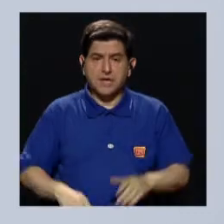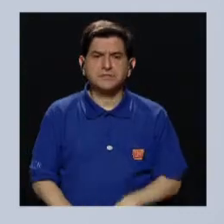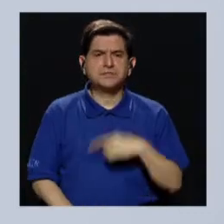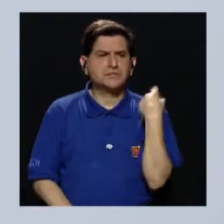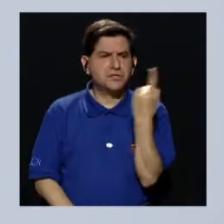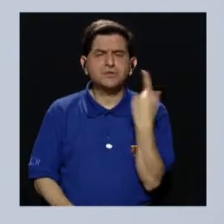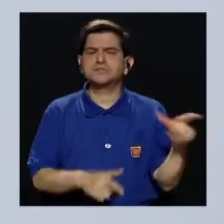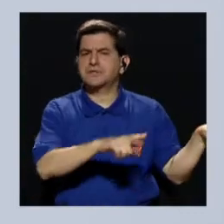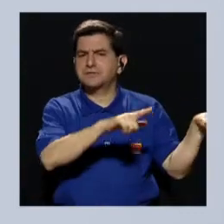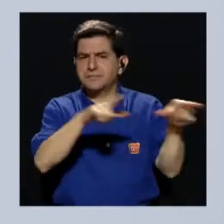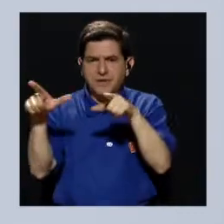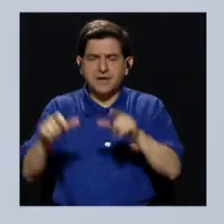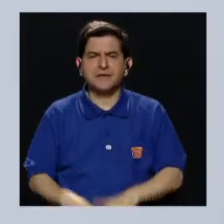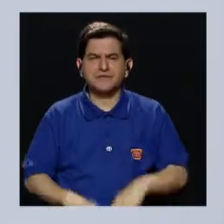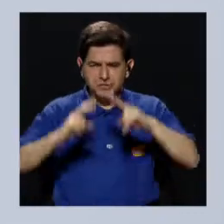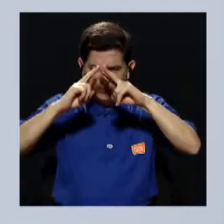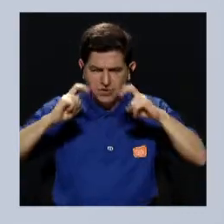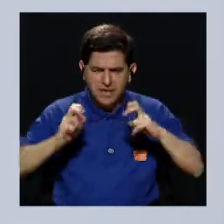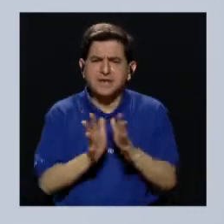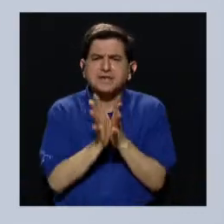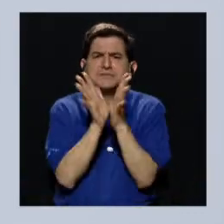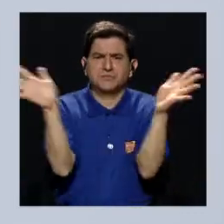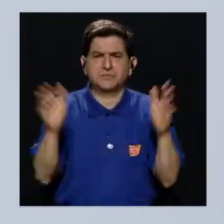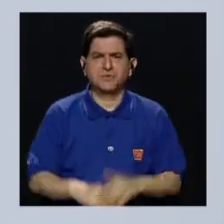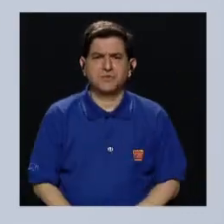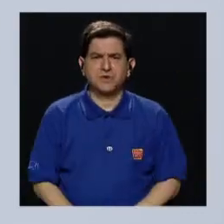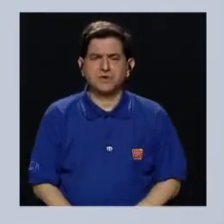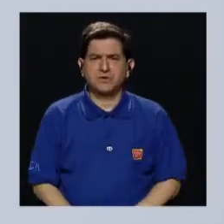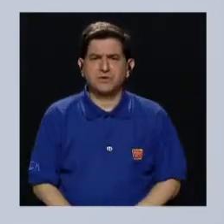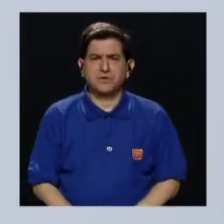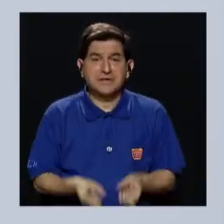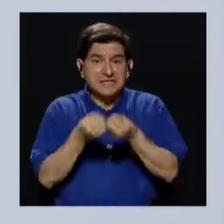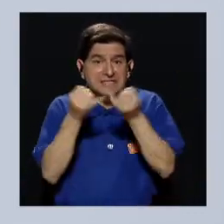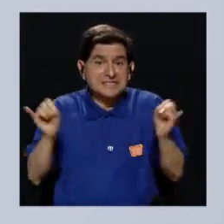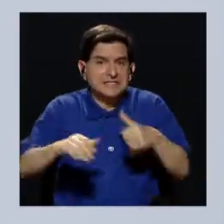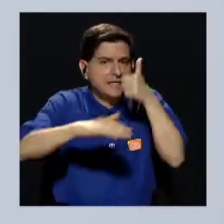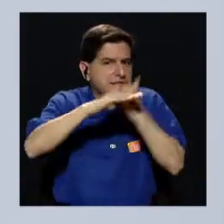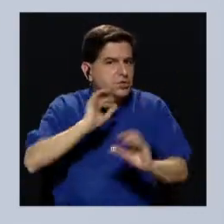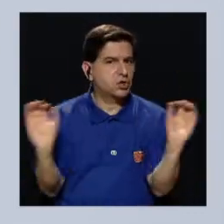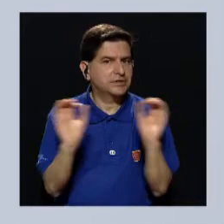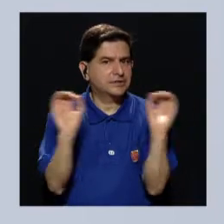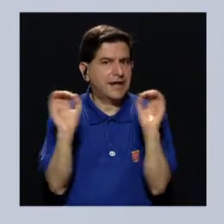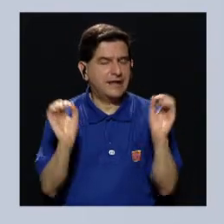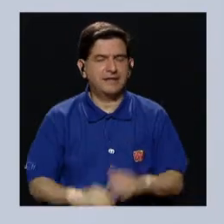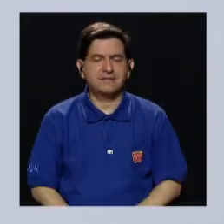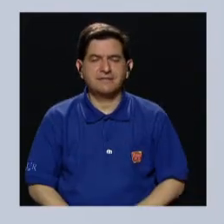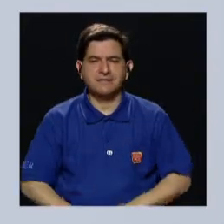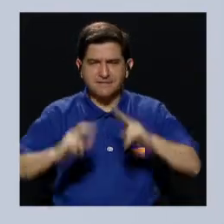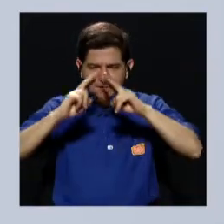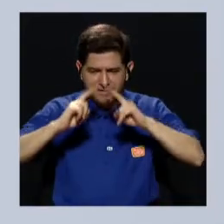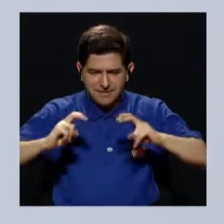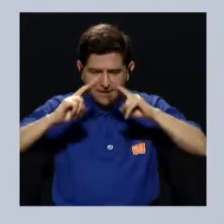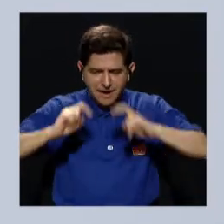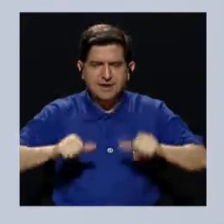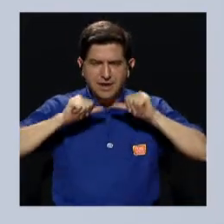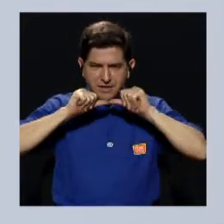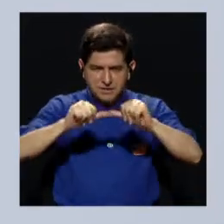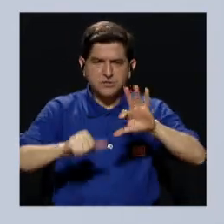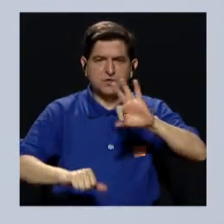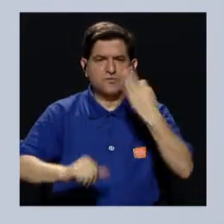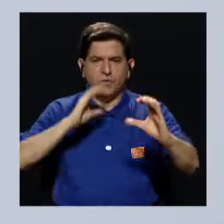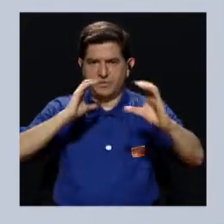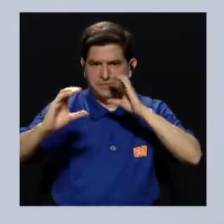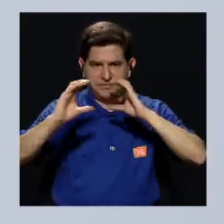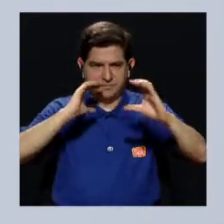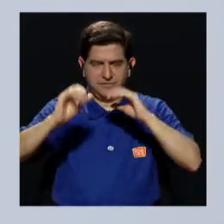estará siempre dispuesto al escrutinio público sin ningún tipo de reservas la auditoria constante de